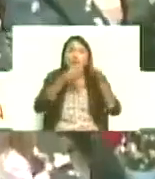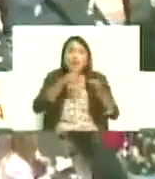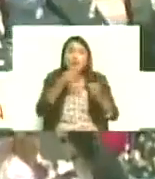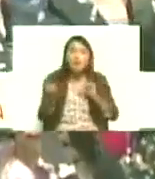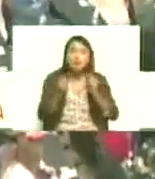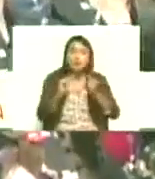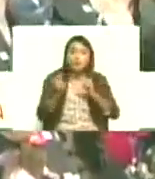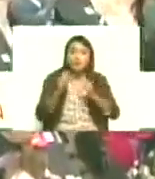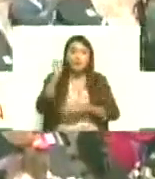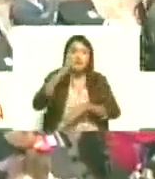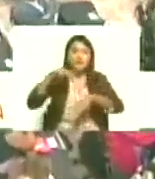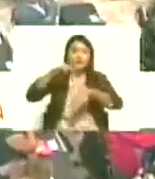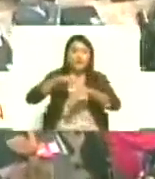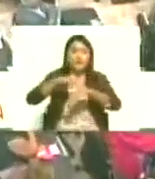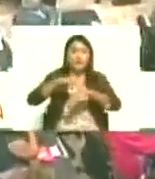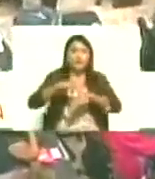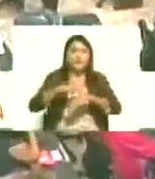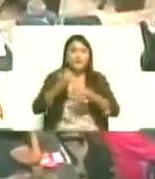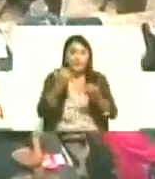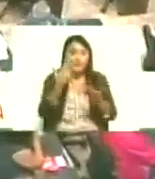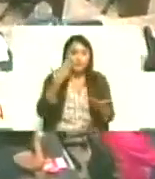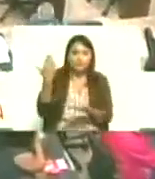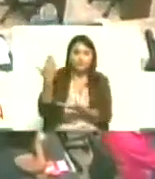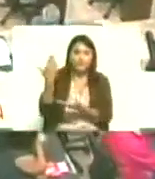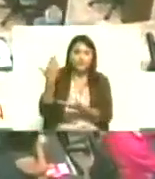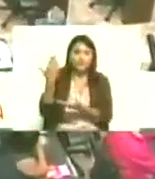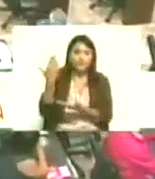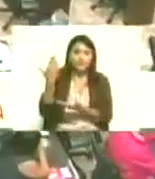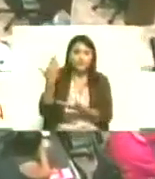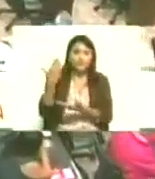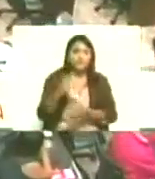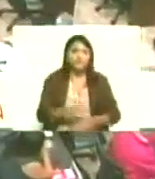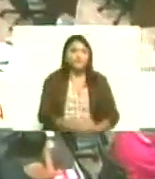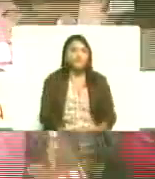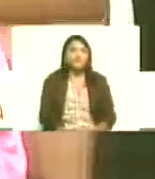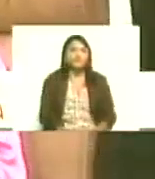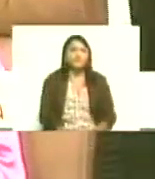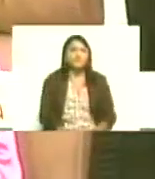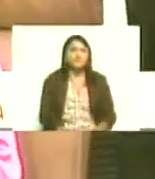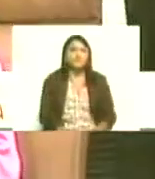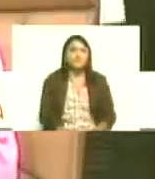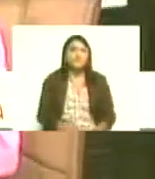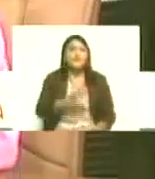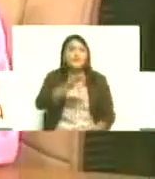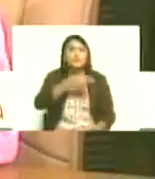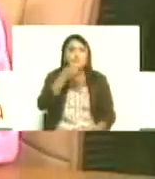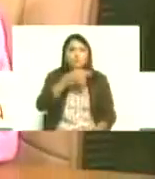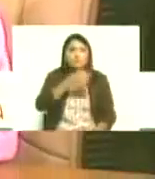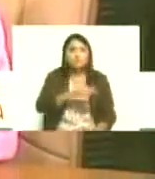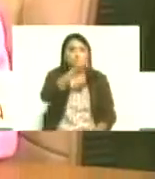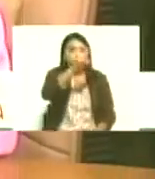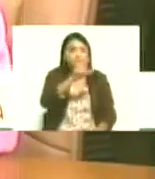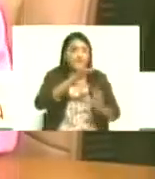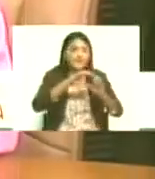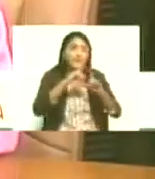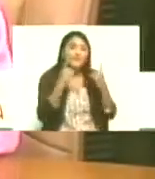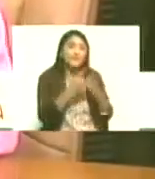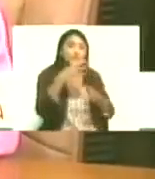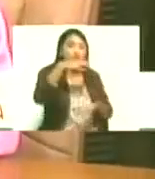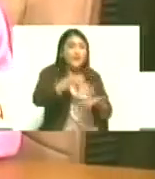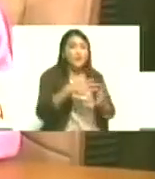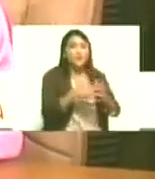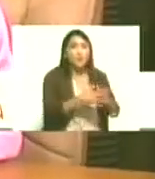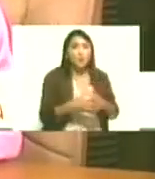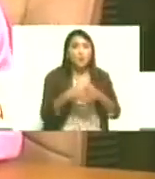en el Parlamento venezolano. De inmediato vemos cómo se desarrolla esta sesión ordinaria. A las insolentes declaraciones del Departamento de Estado de